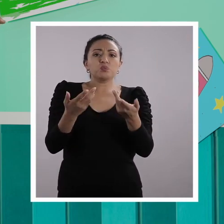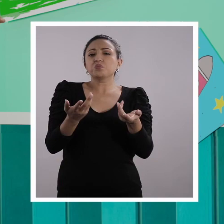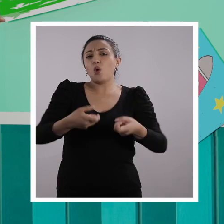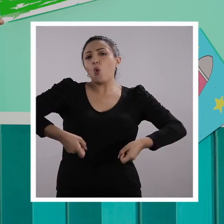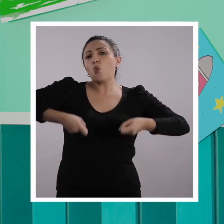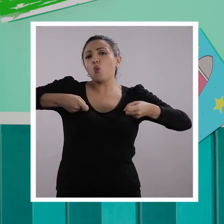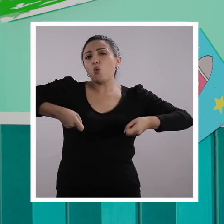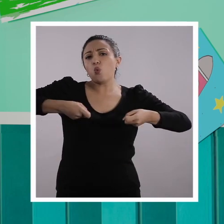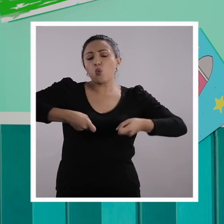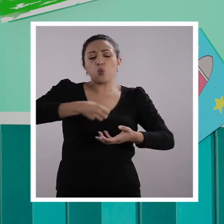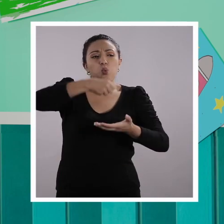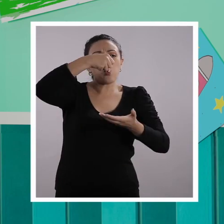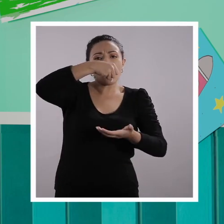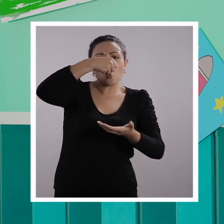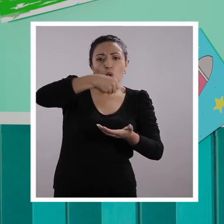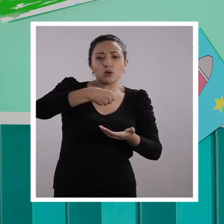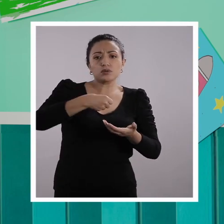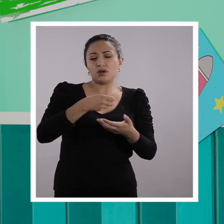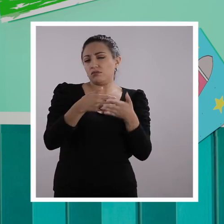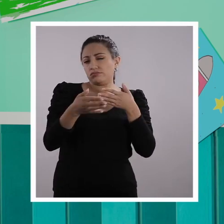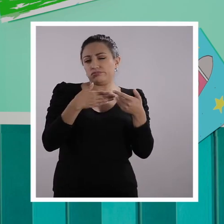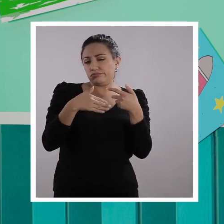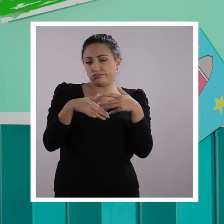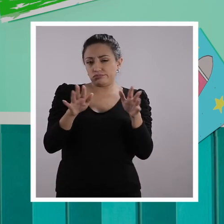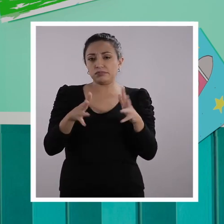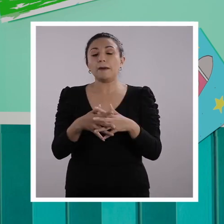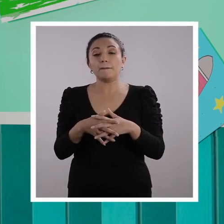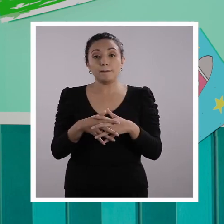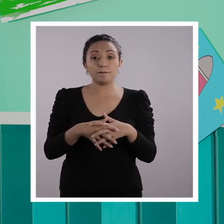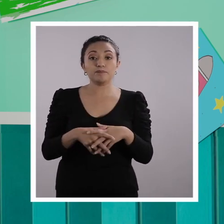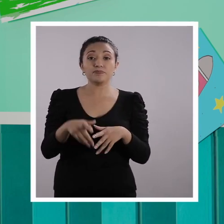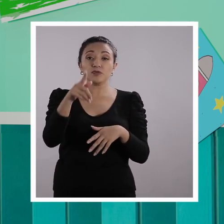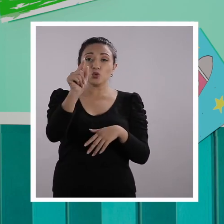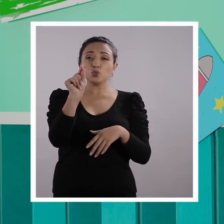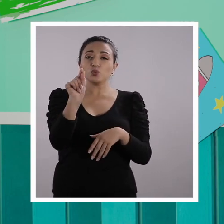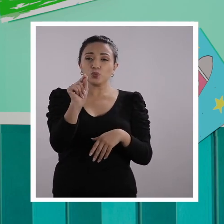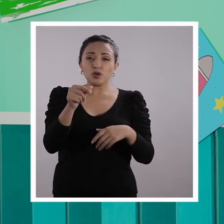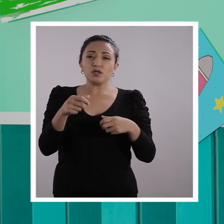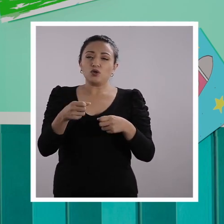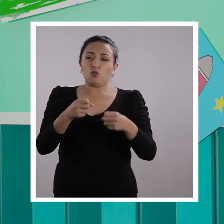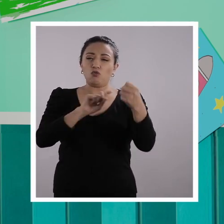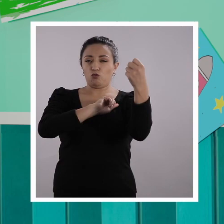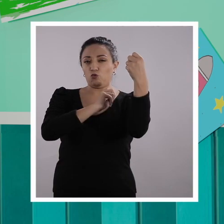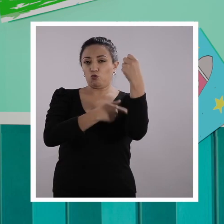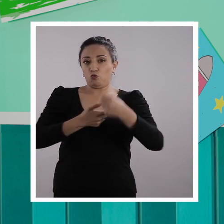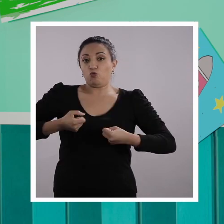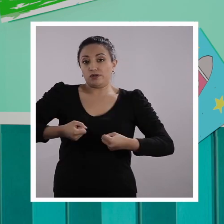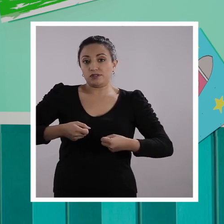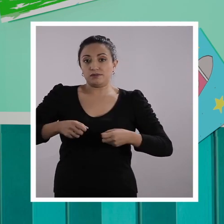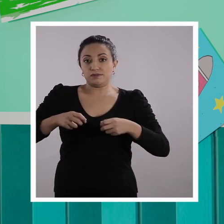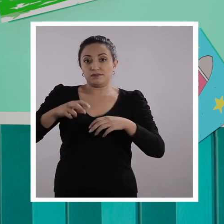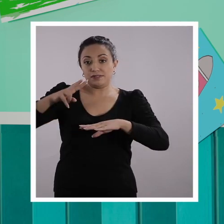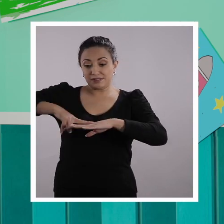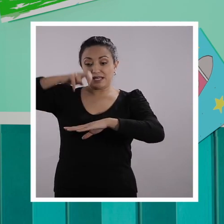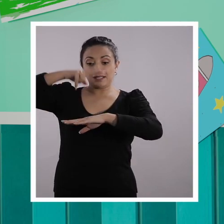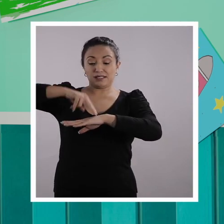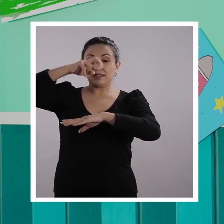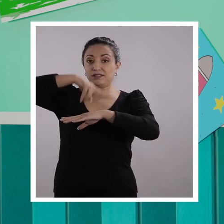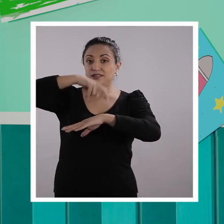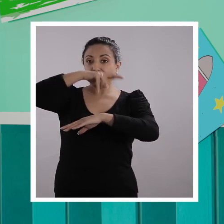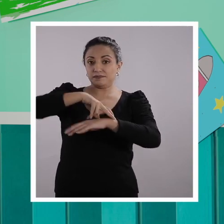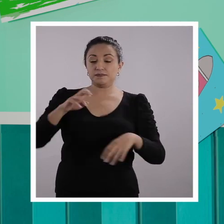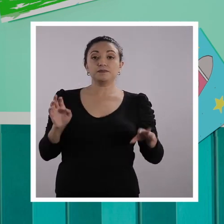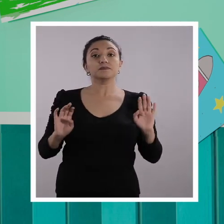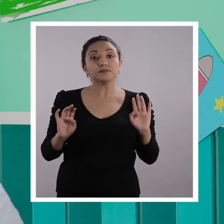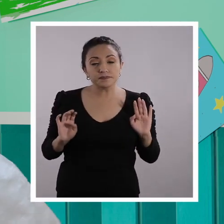costal una funda como puede ser también una funda de tela tiene que ser un poco resistente nada más porque el juego es